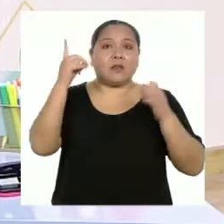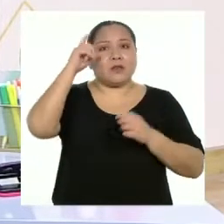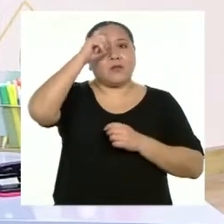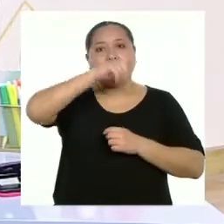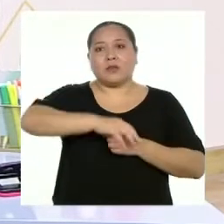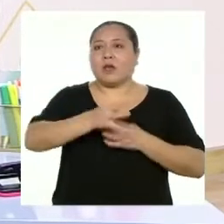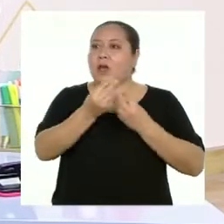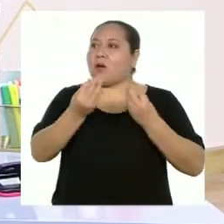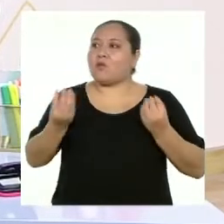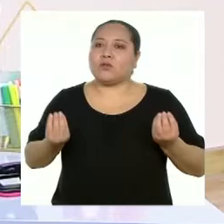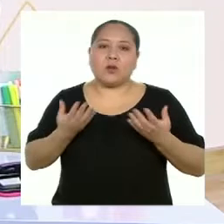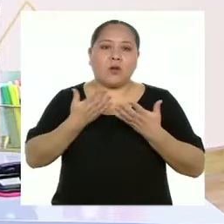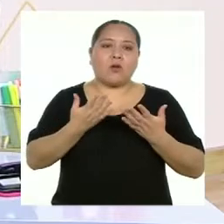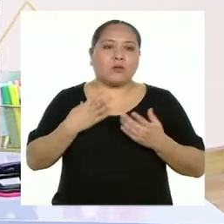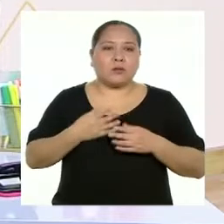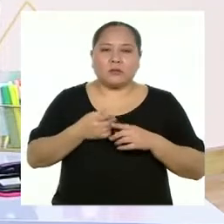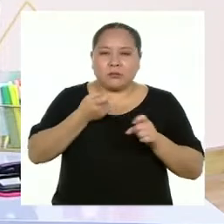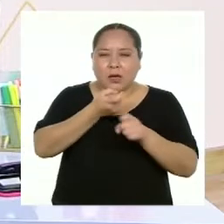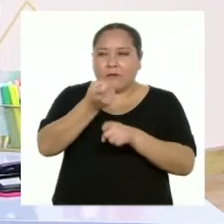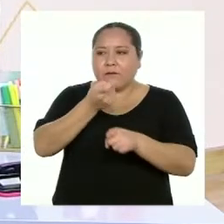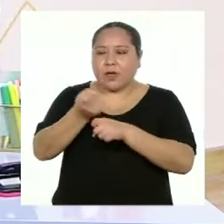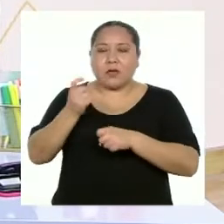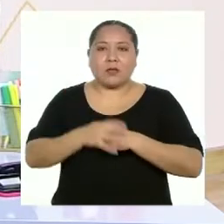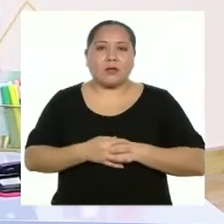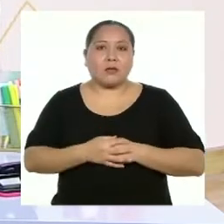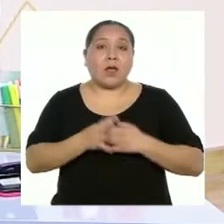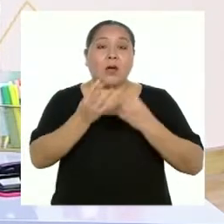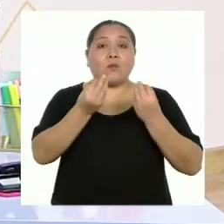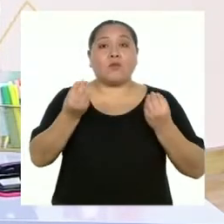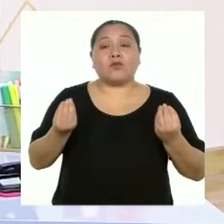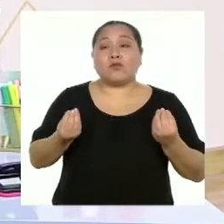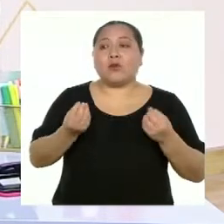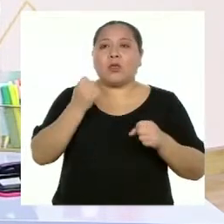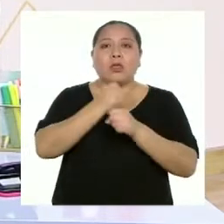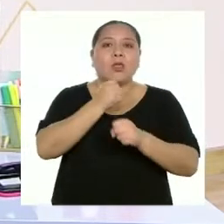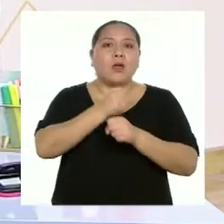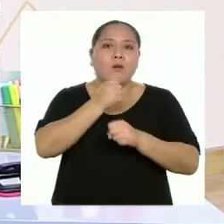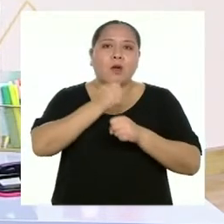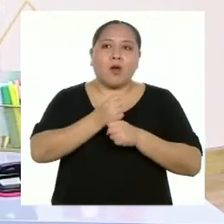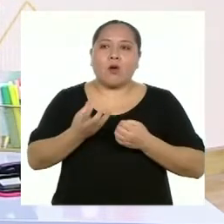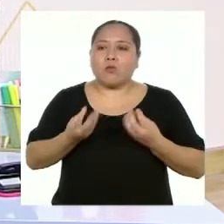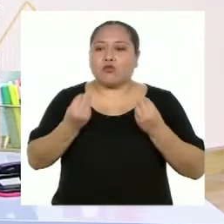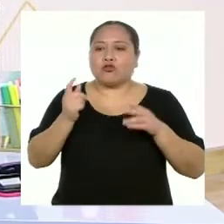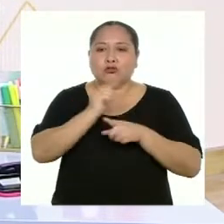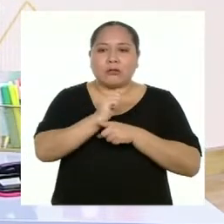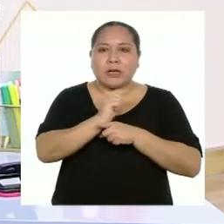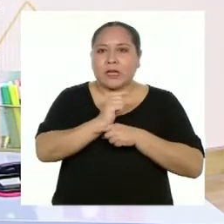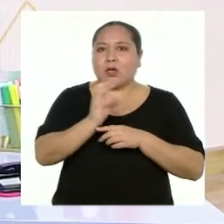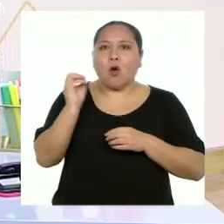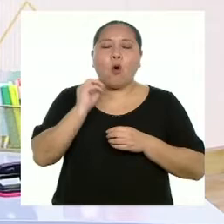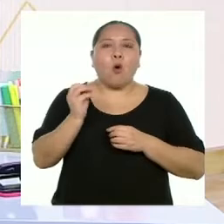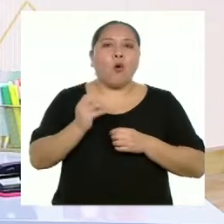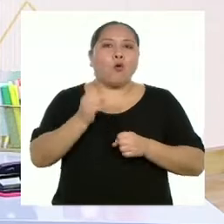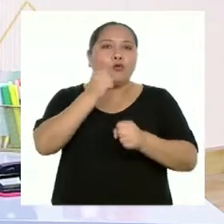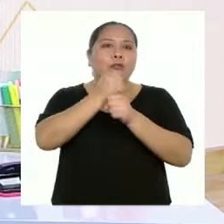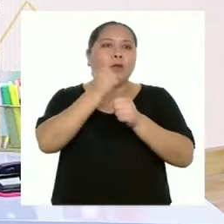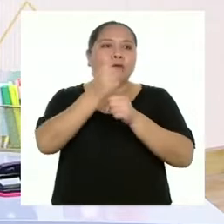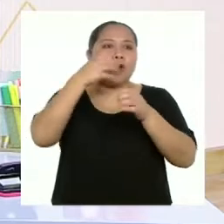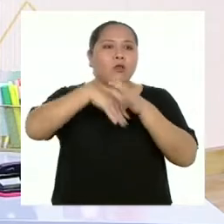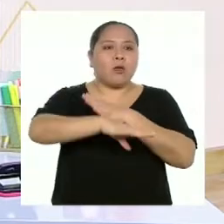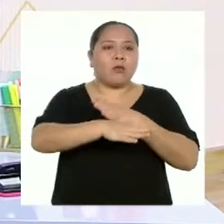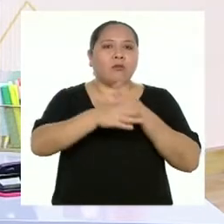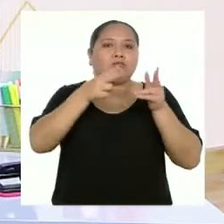hay muchos factores que pueden influir. A veces hay demasiado trabajo, muchas tareas o tal vez el tráfico en la ciudad